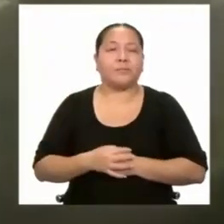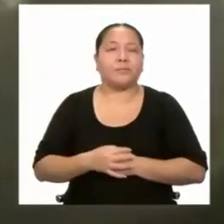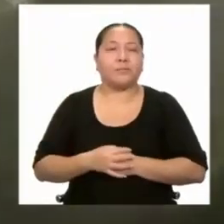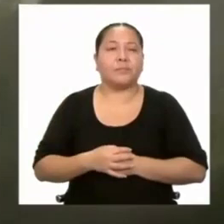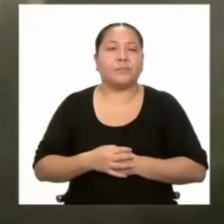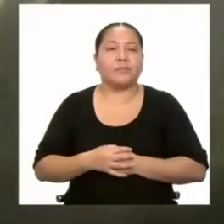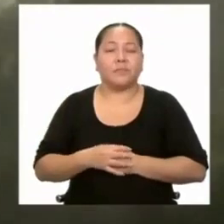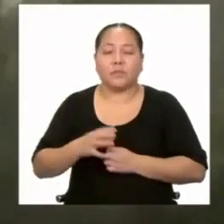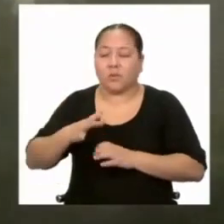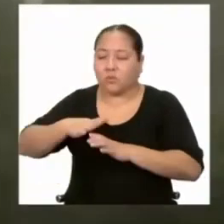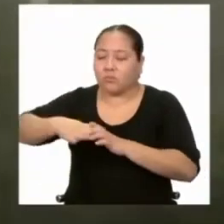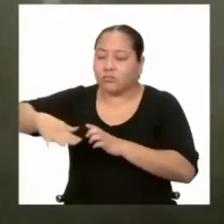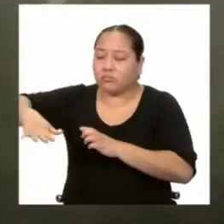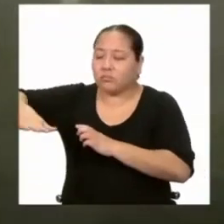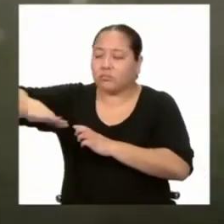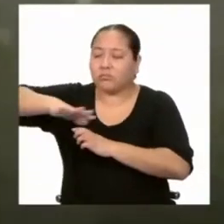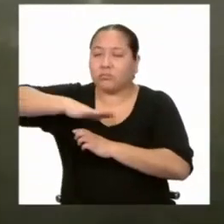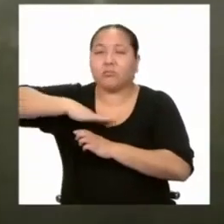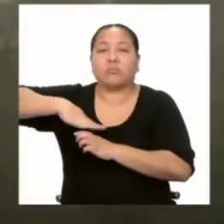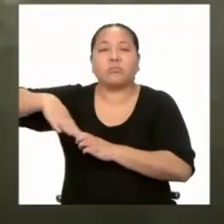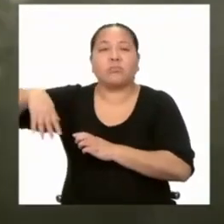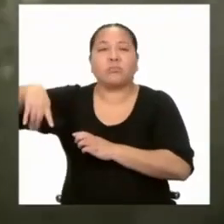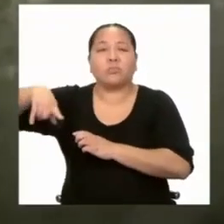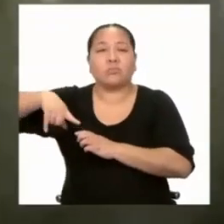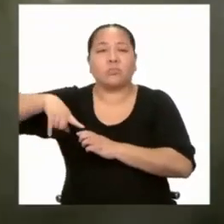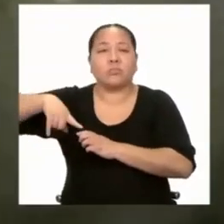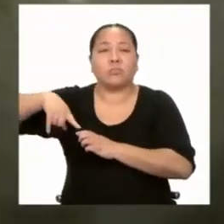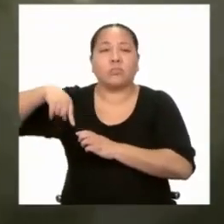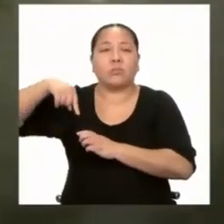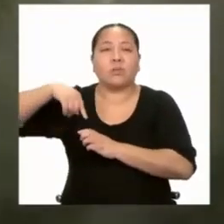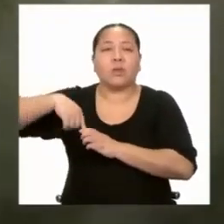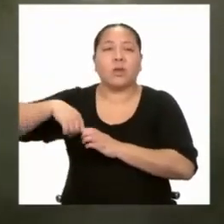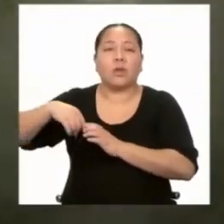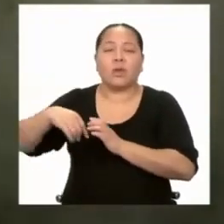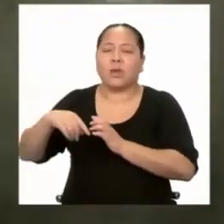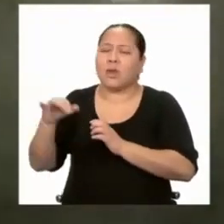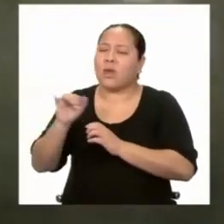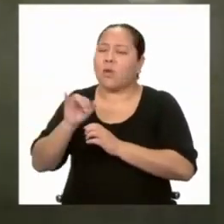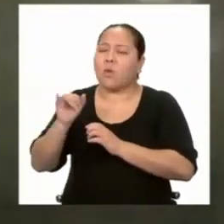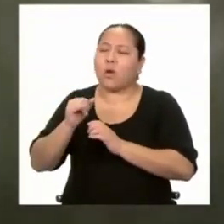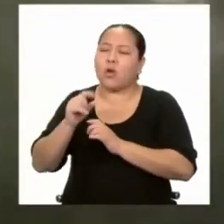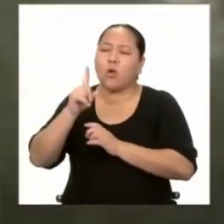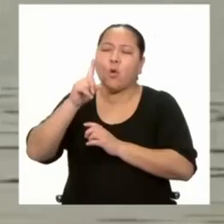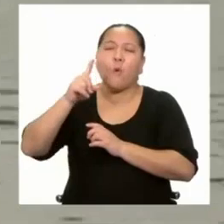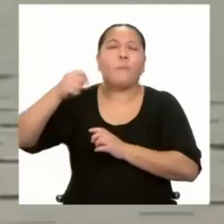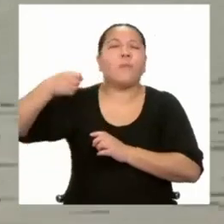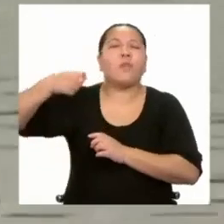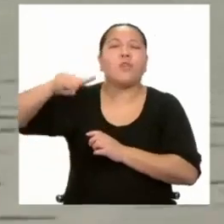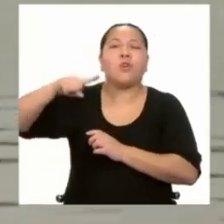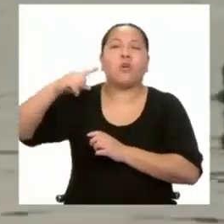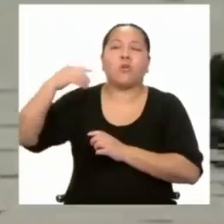Su entorno es lo que ha sido por más de 1 millón de años.